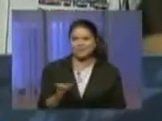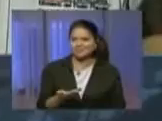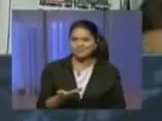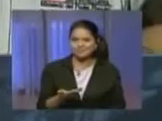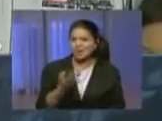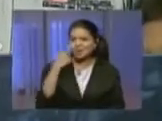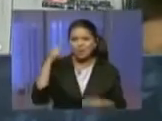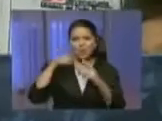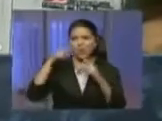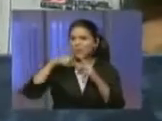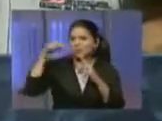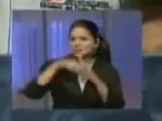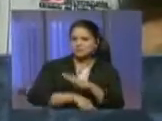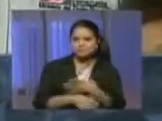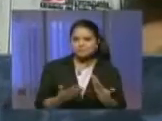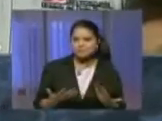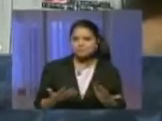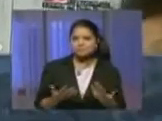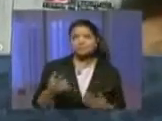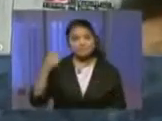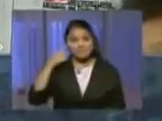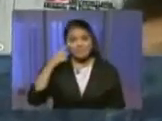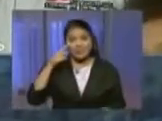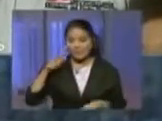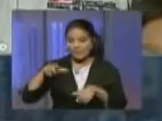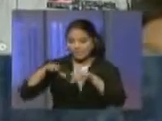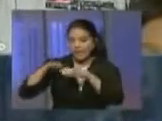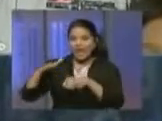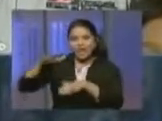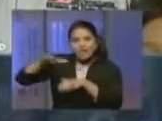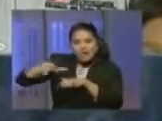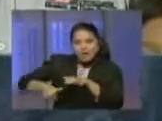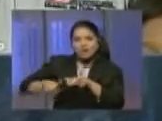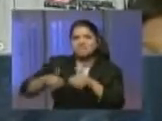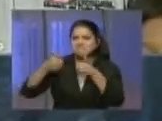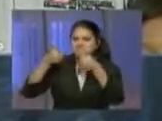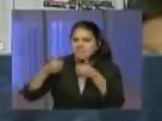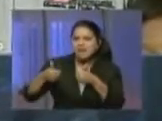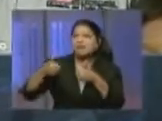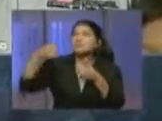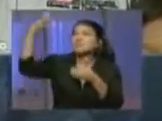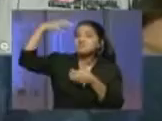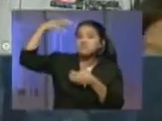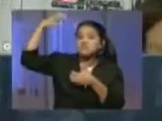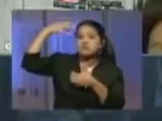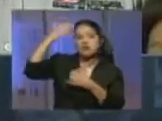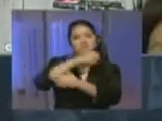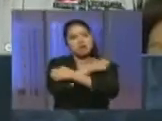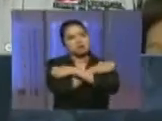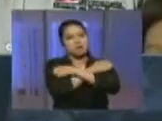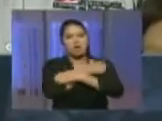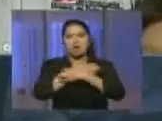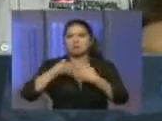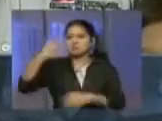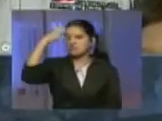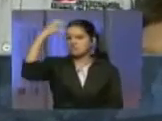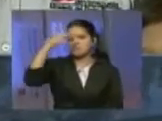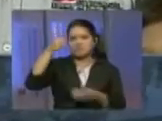lloviendo la poseta que le funcione una regadera donde bañarse